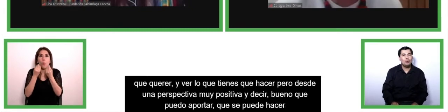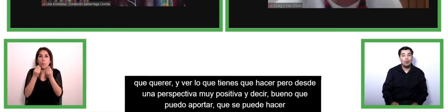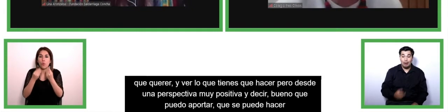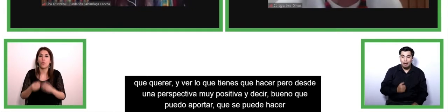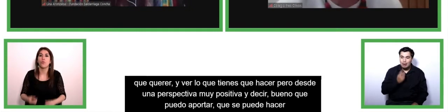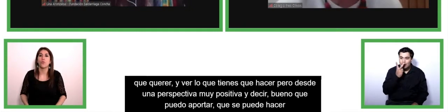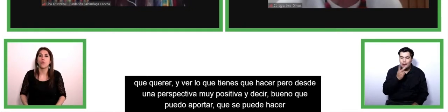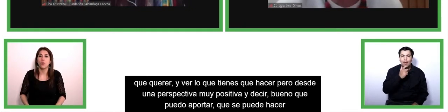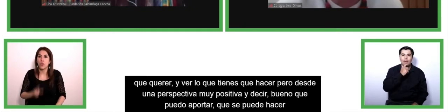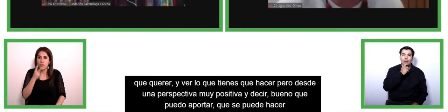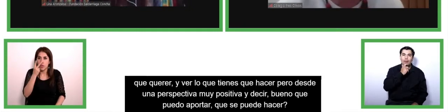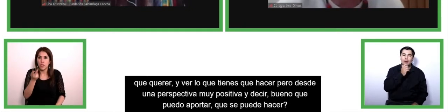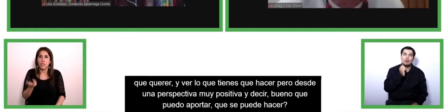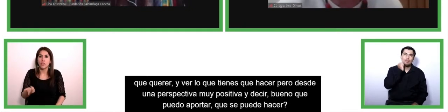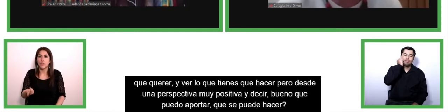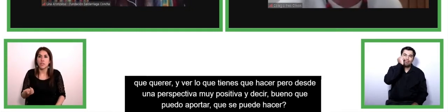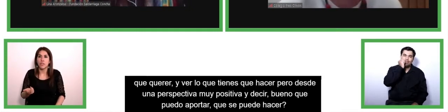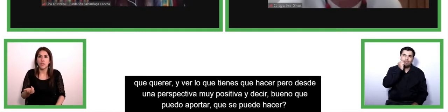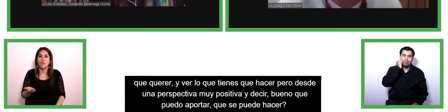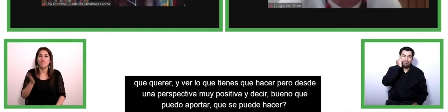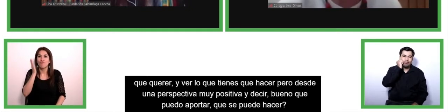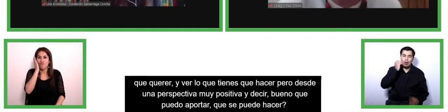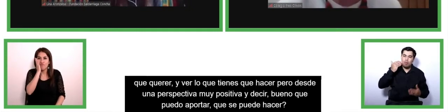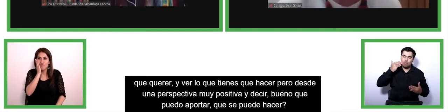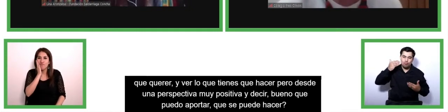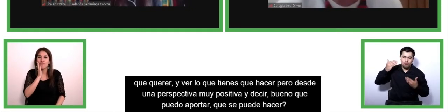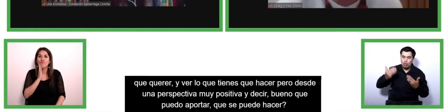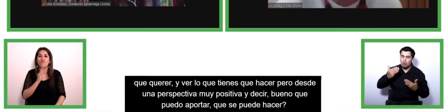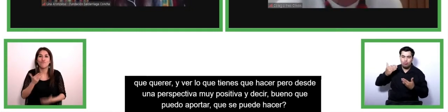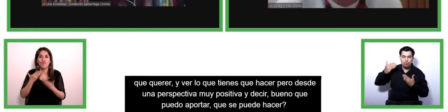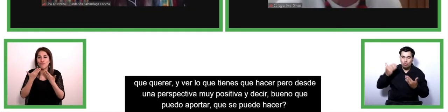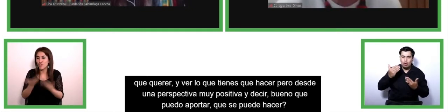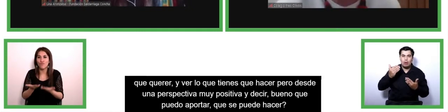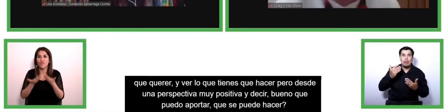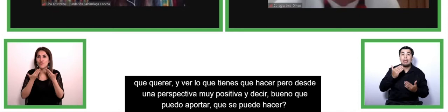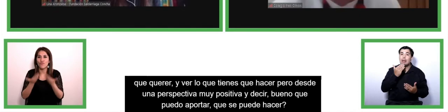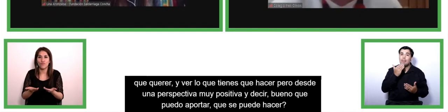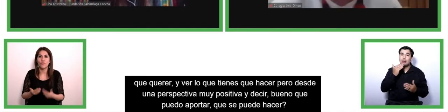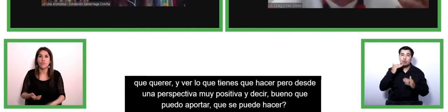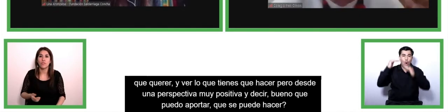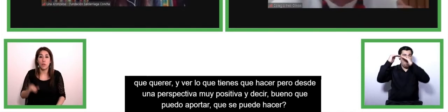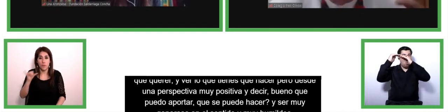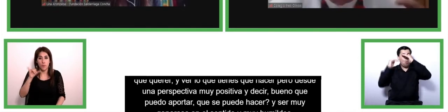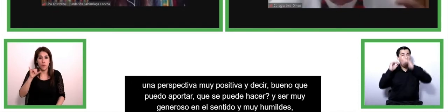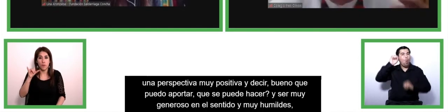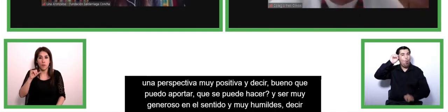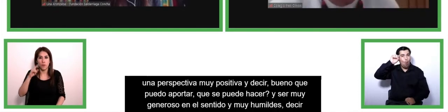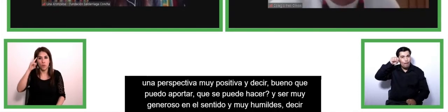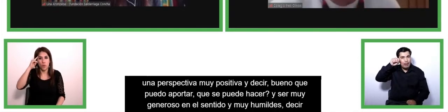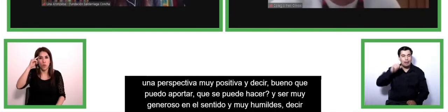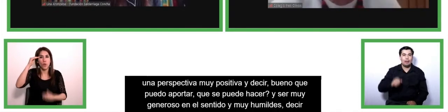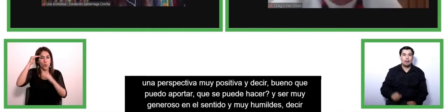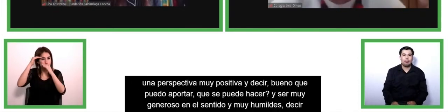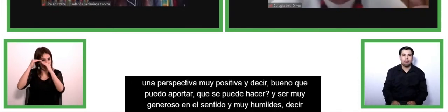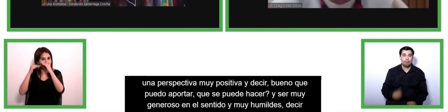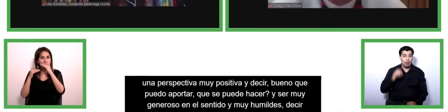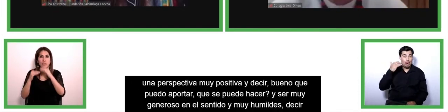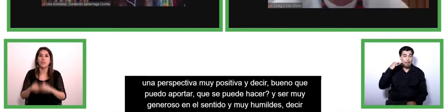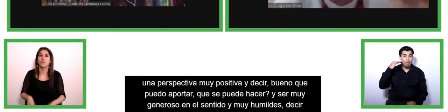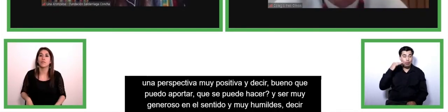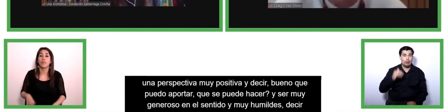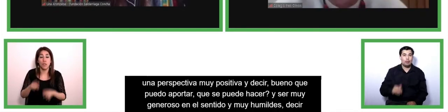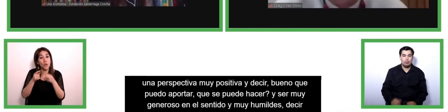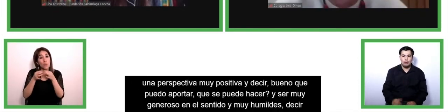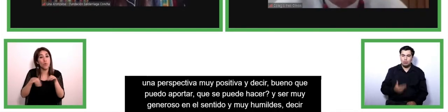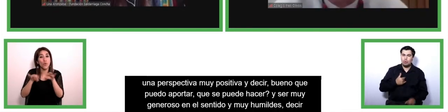Y ser muy generosos en el sentido y muy humildes. Es decir, que bueno, pues eso sé hacerlo, pero eso no